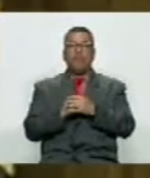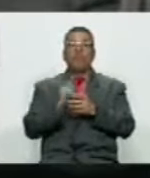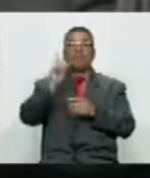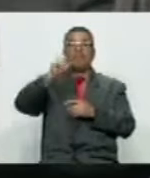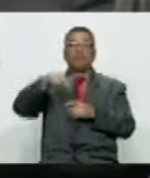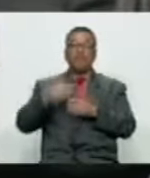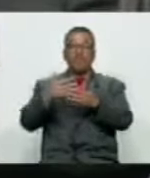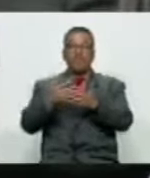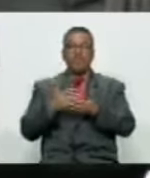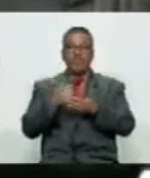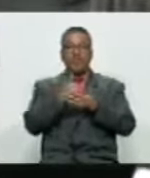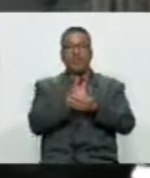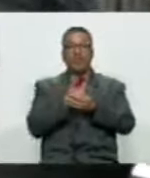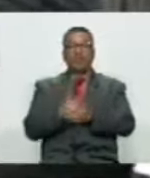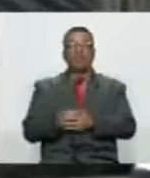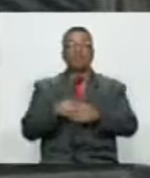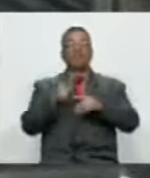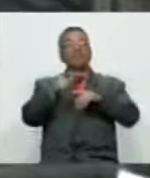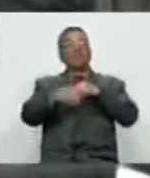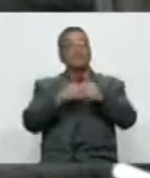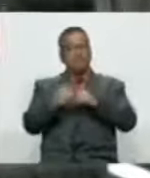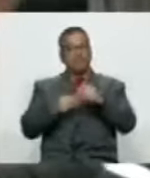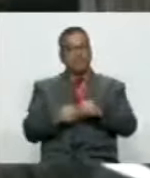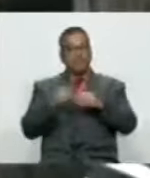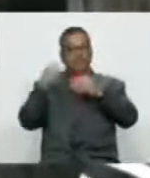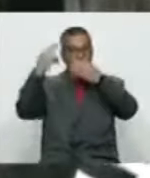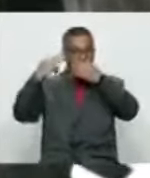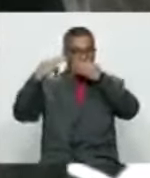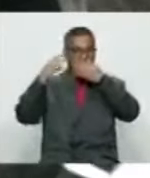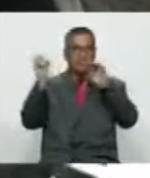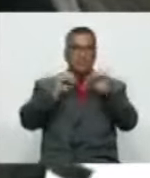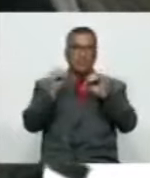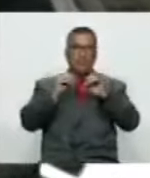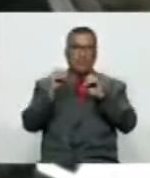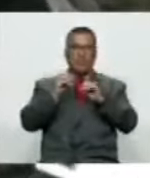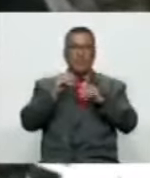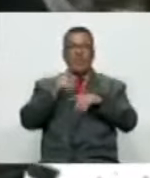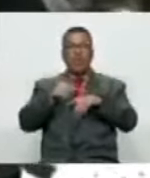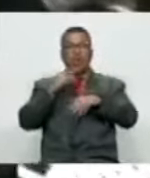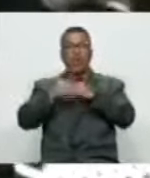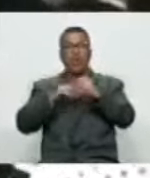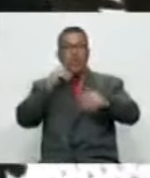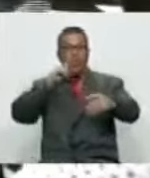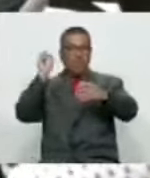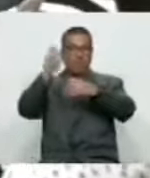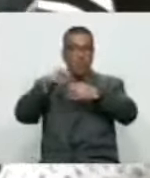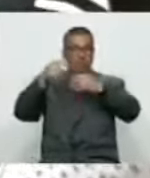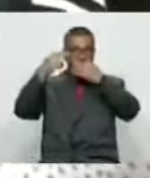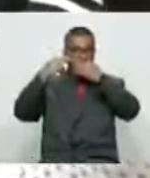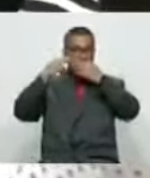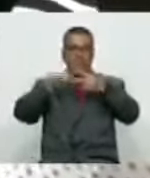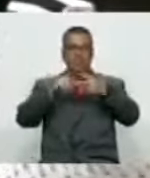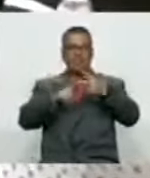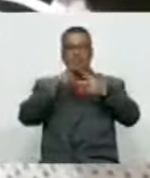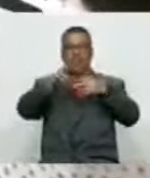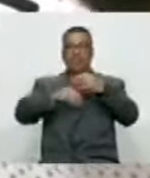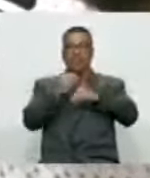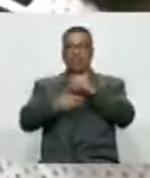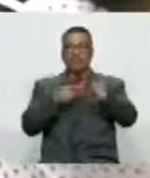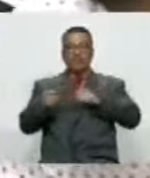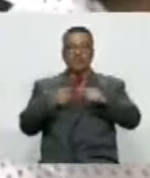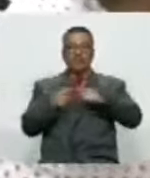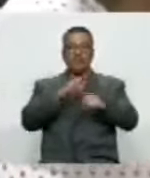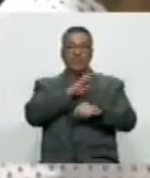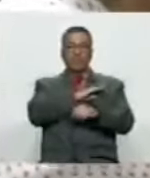así como recibir aportes para el financiamiento del terrorismo o cometer actos terroristas. 2. Realizar